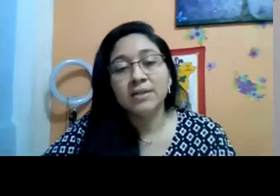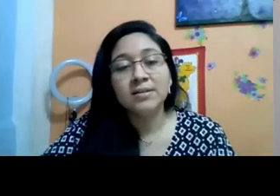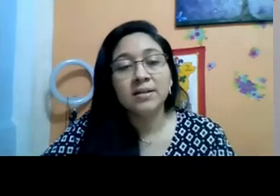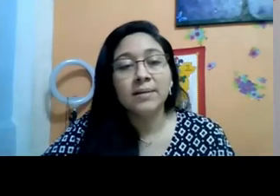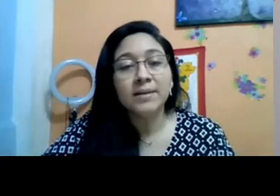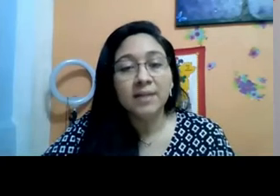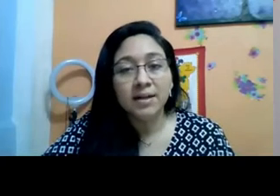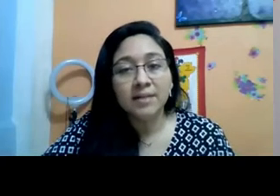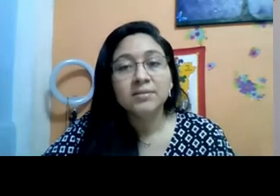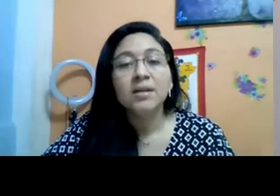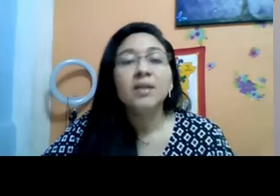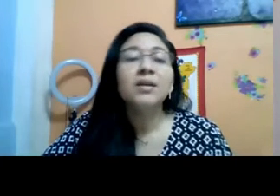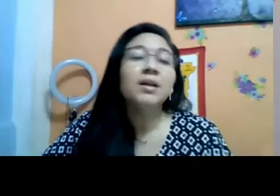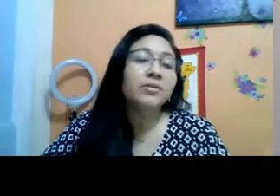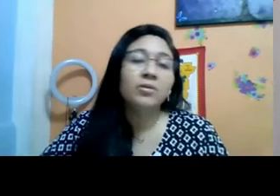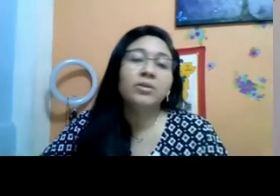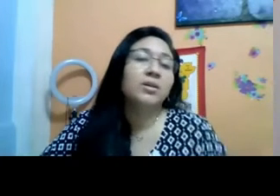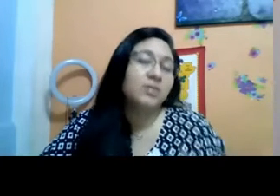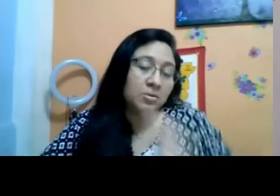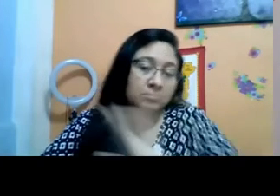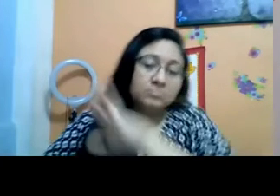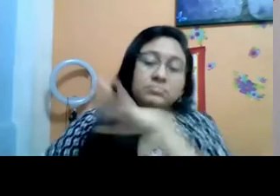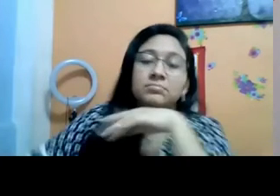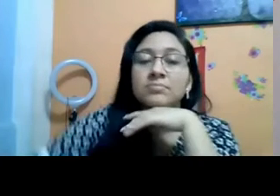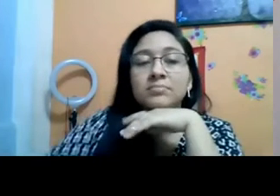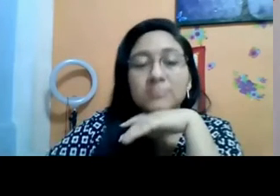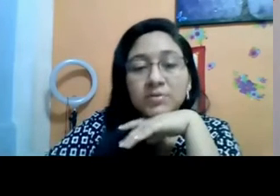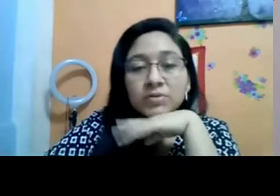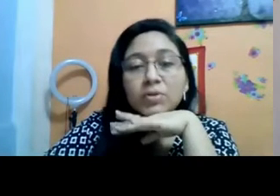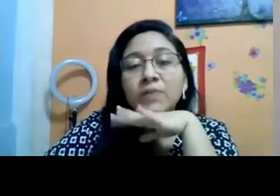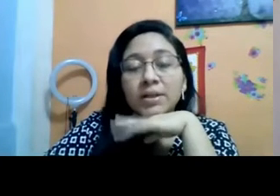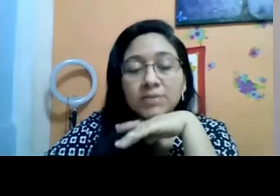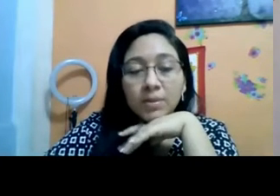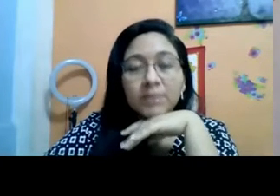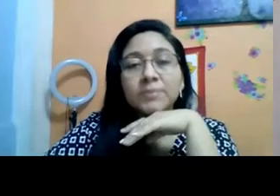presentación de qué se trata la materia y la metodología de trabajo.